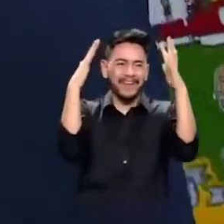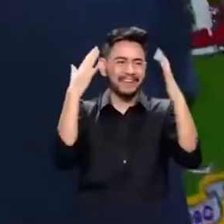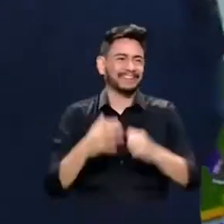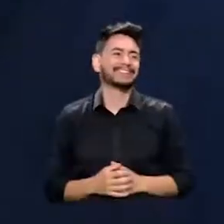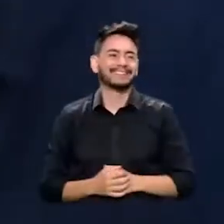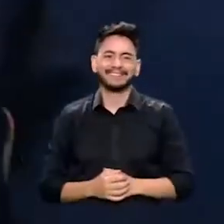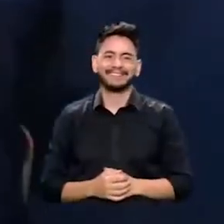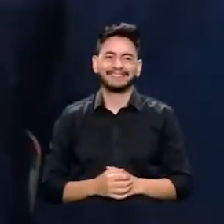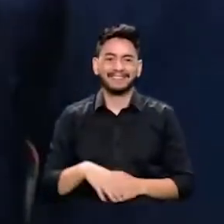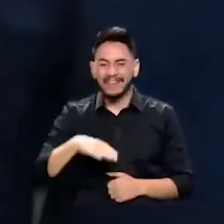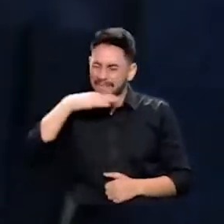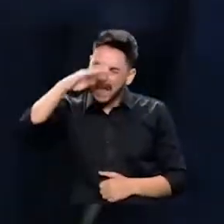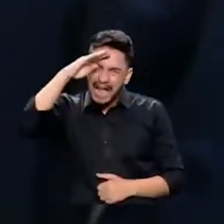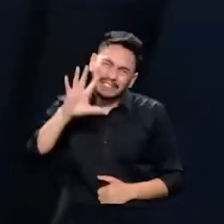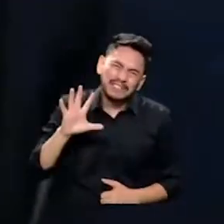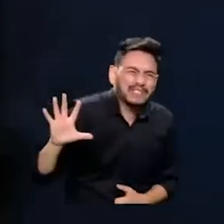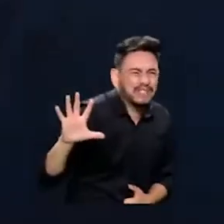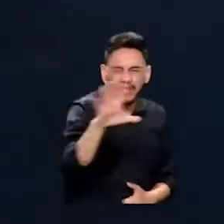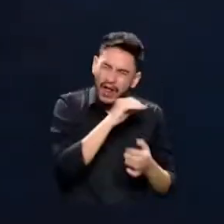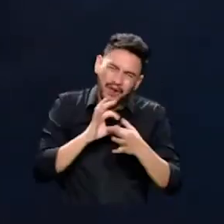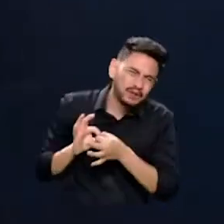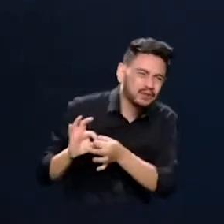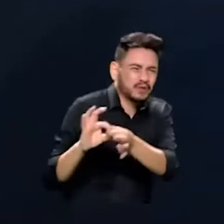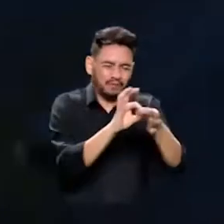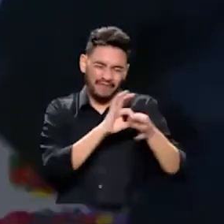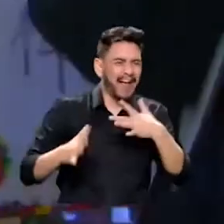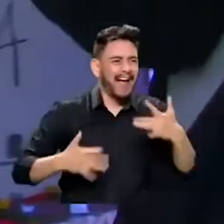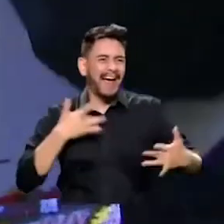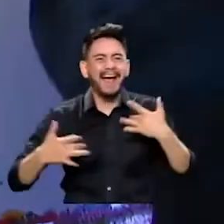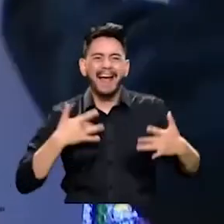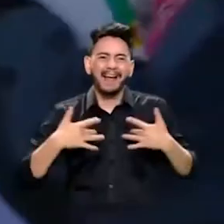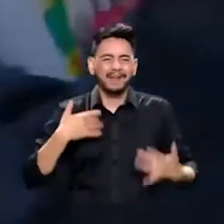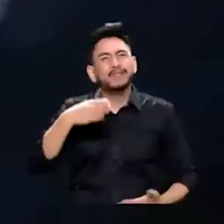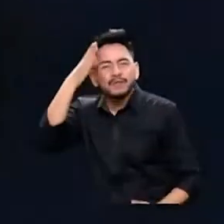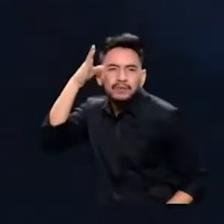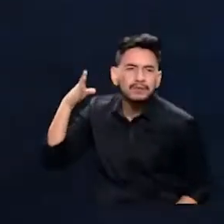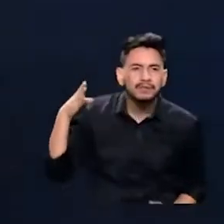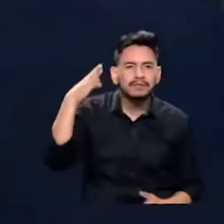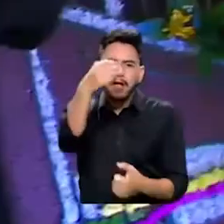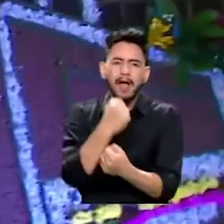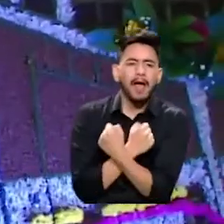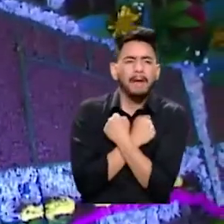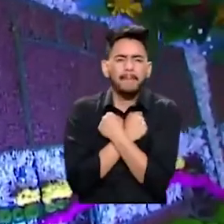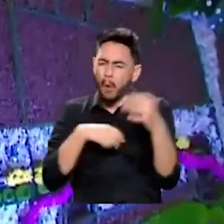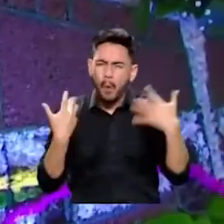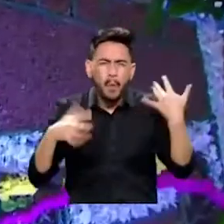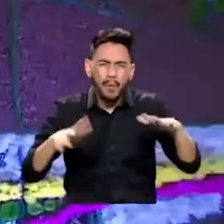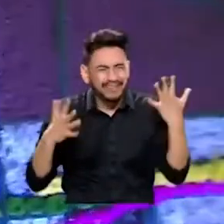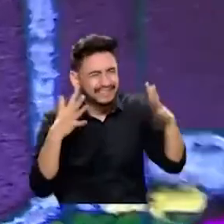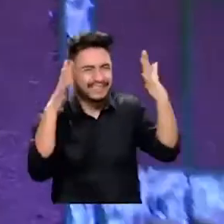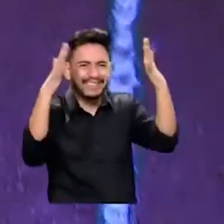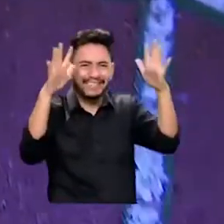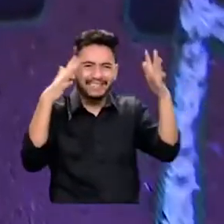Medellín somos todos, alegría, futuro, amor, dice esa silleta de Teresa de Jesús a Teortúa